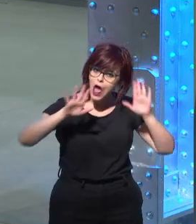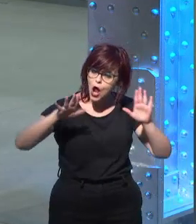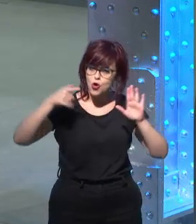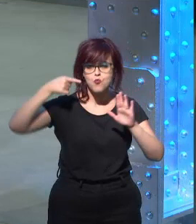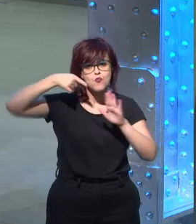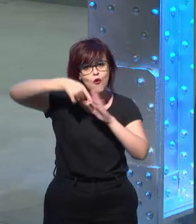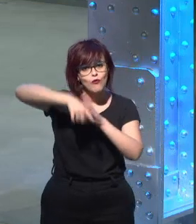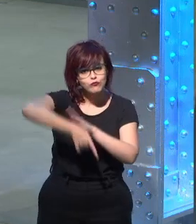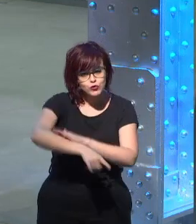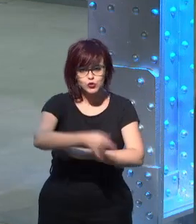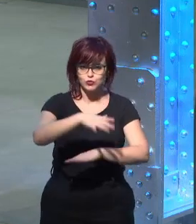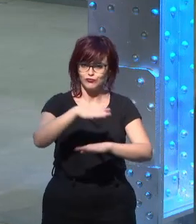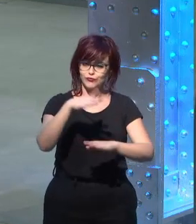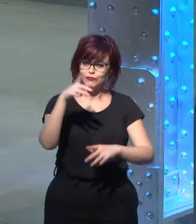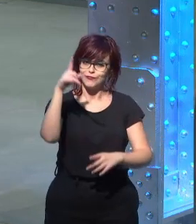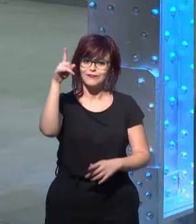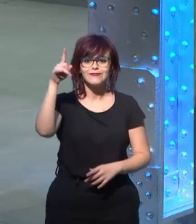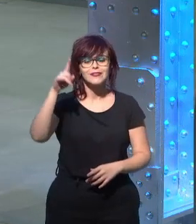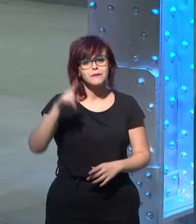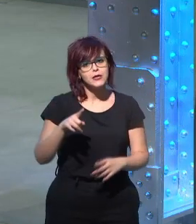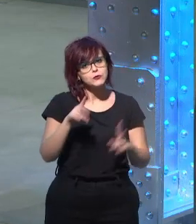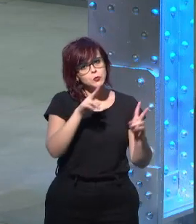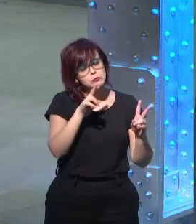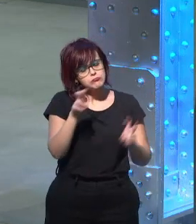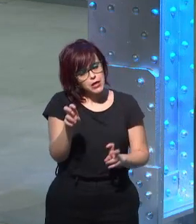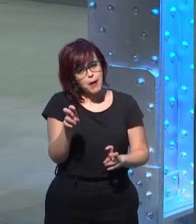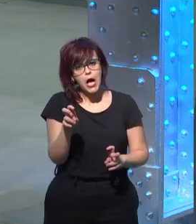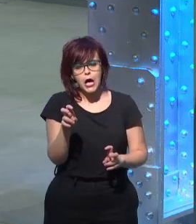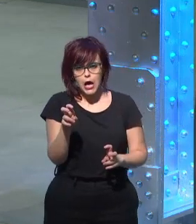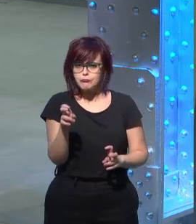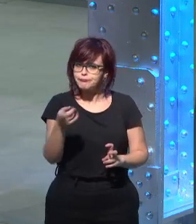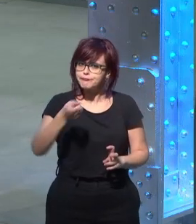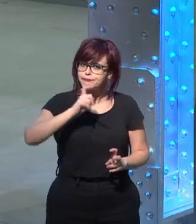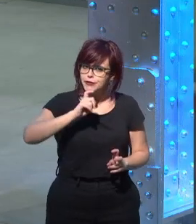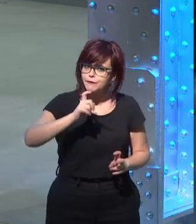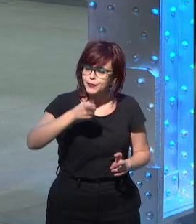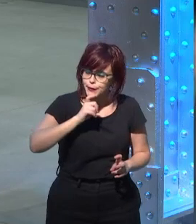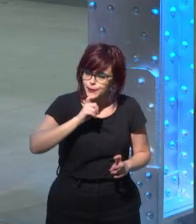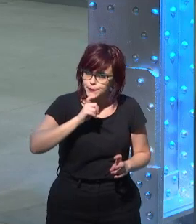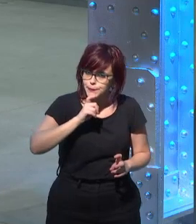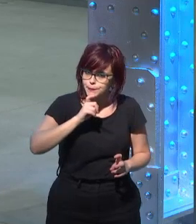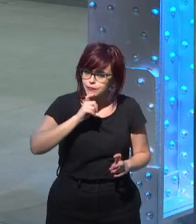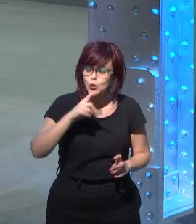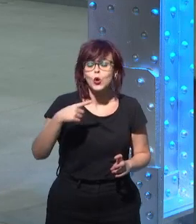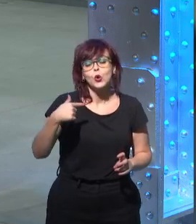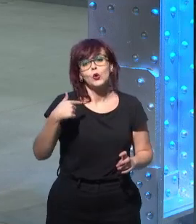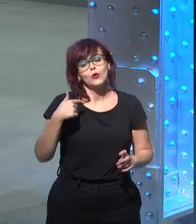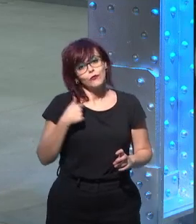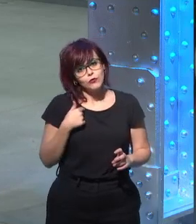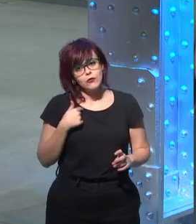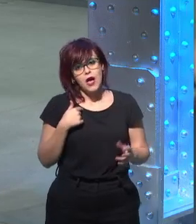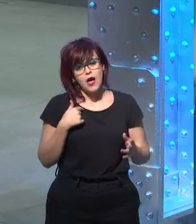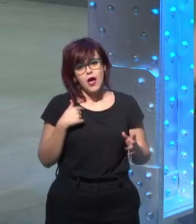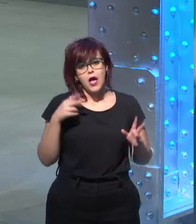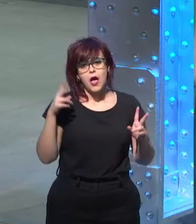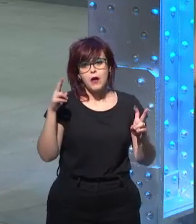de vuestras exposiciones ante un tema evidentemente difícil y complejo. Y yo no voy a